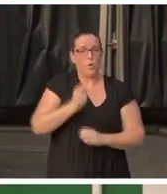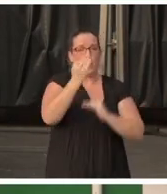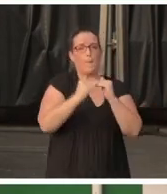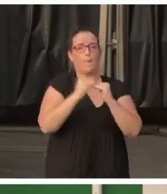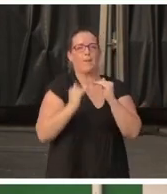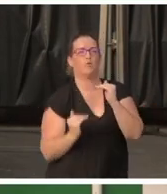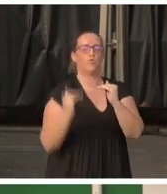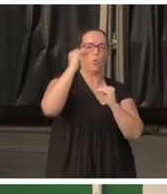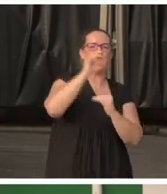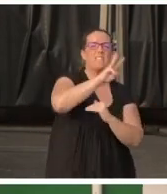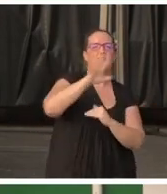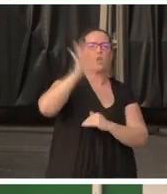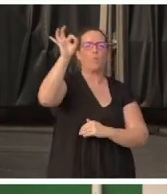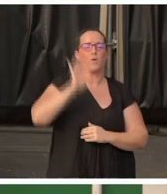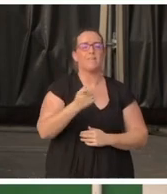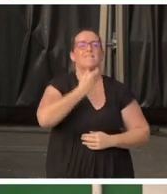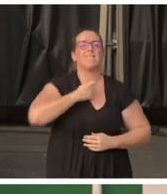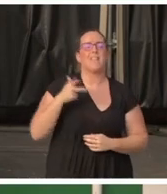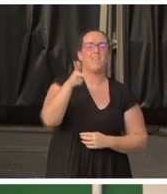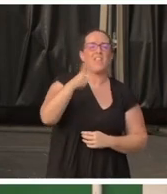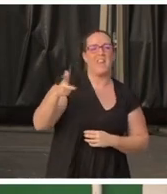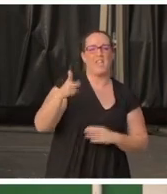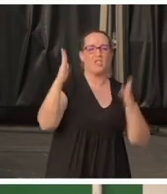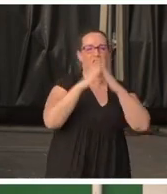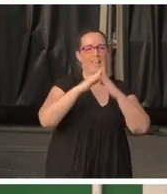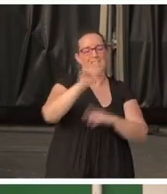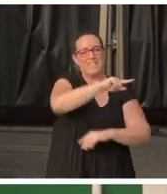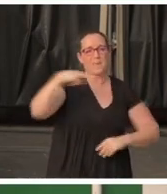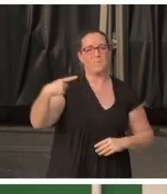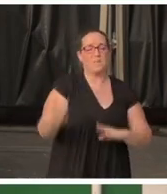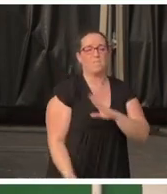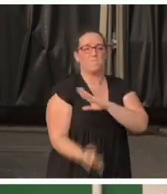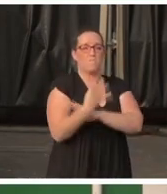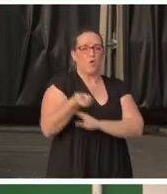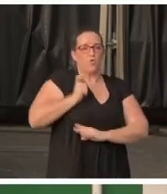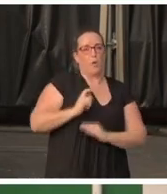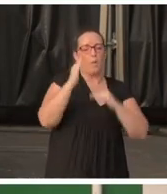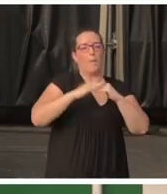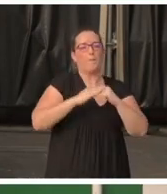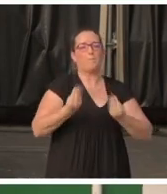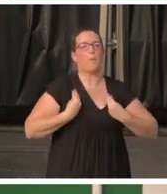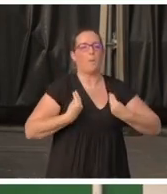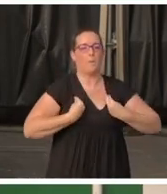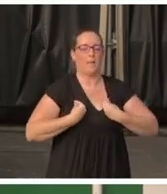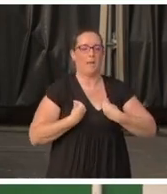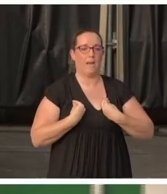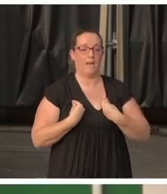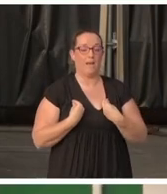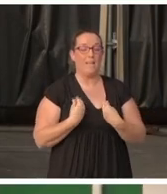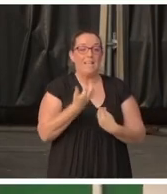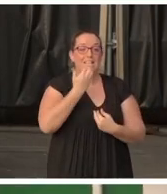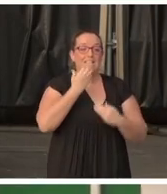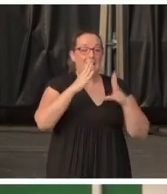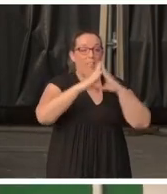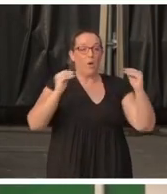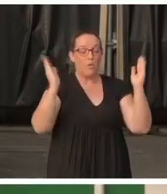un 35%, garantizar el derecho a la vivienda, crear ese nuevo ingreso mínimo vital. Y si no fuera por Andalucía,